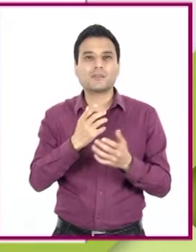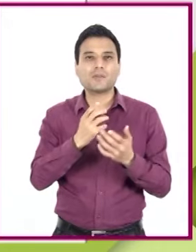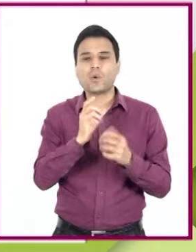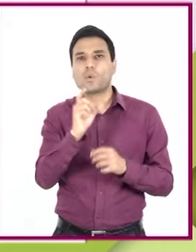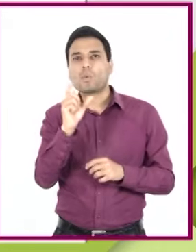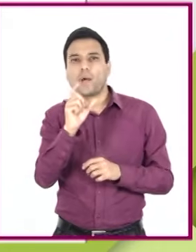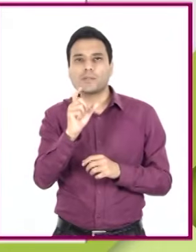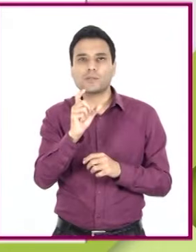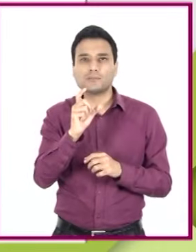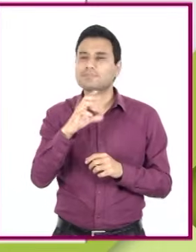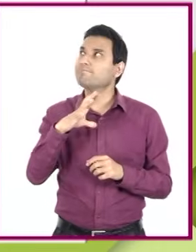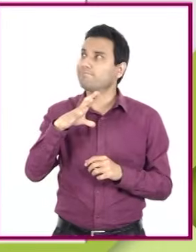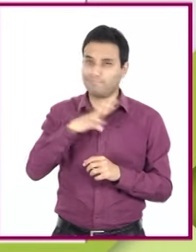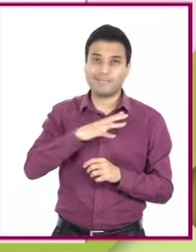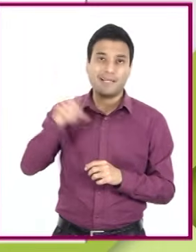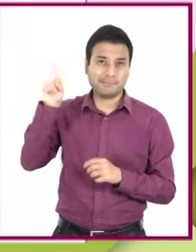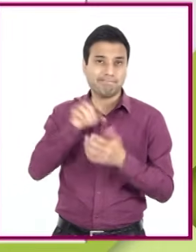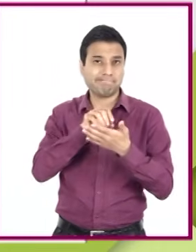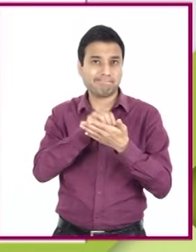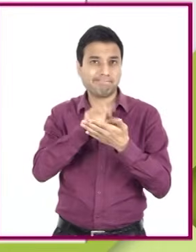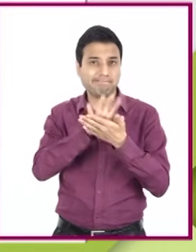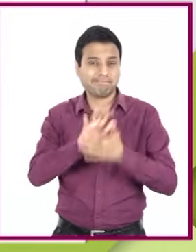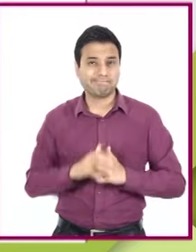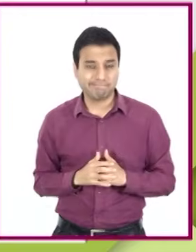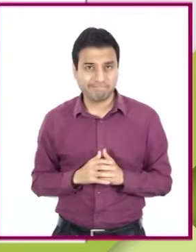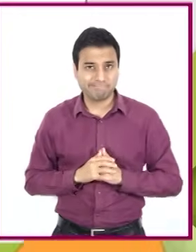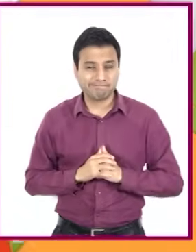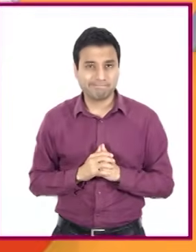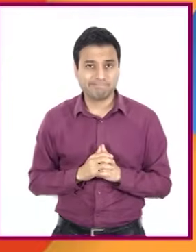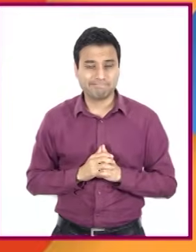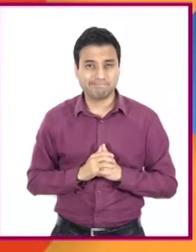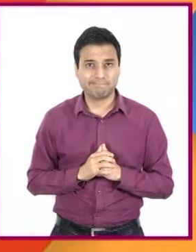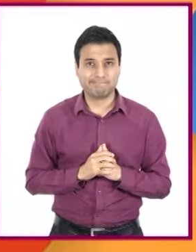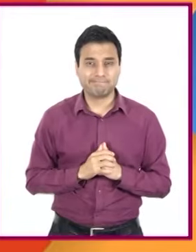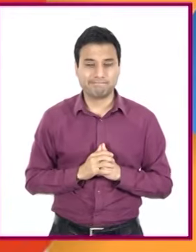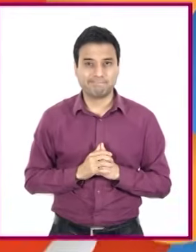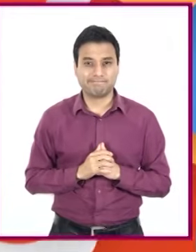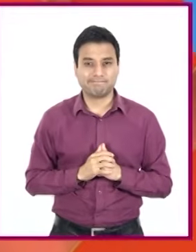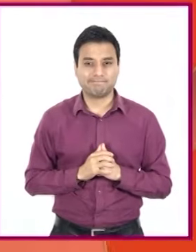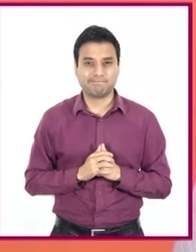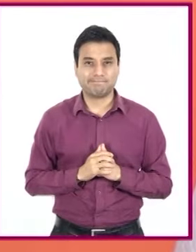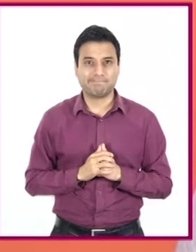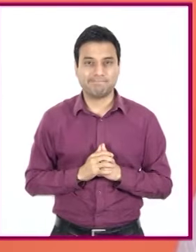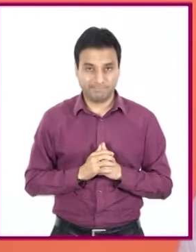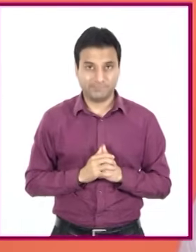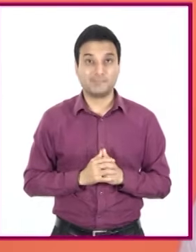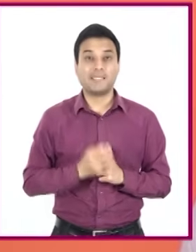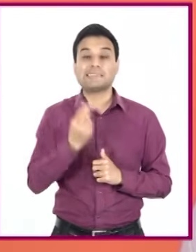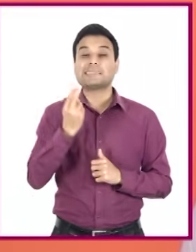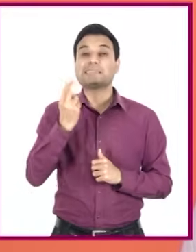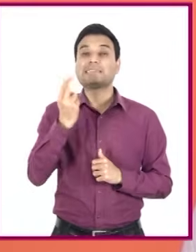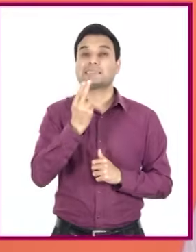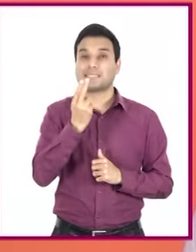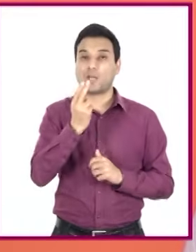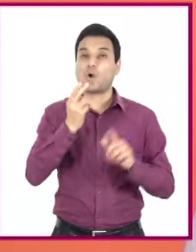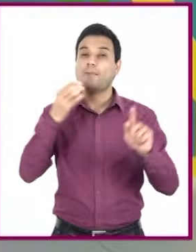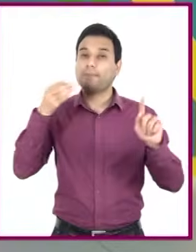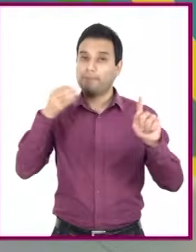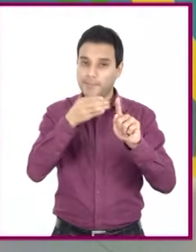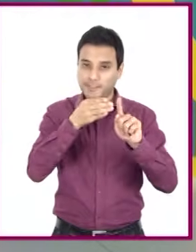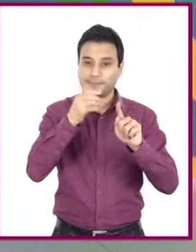en llevar a cabo cada una de las actividades a realizar. Plantearnos una meta es